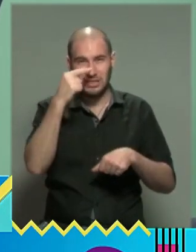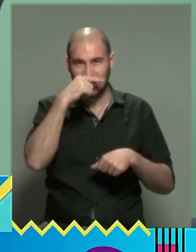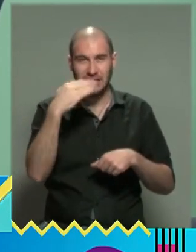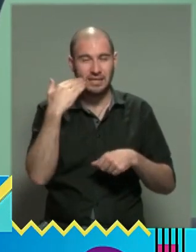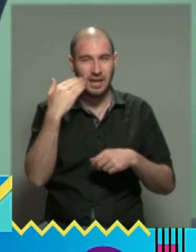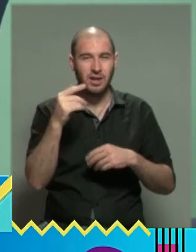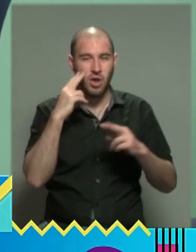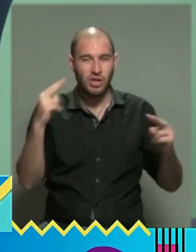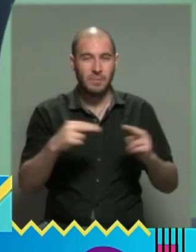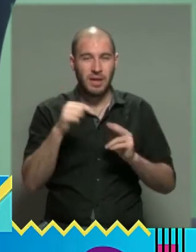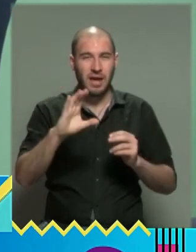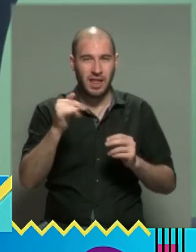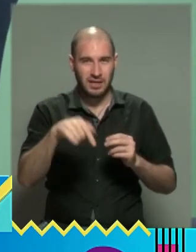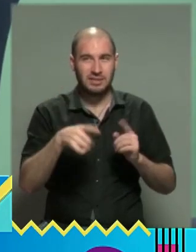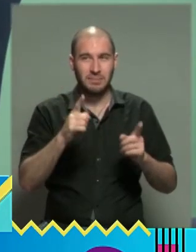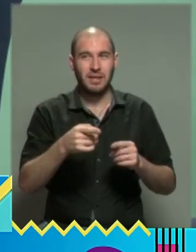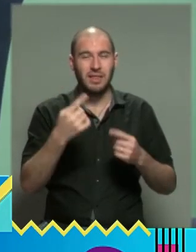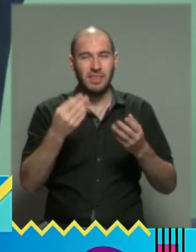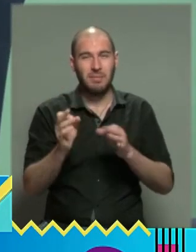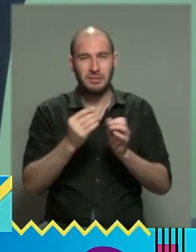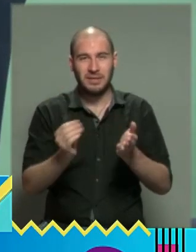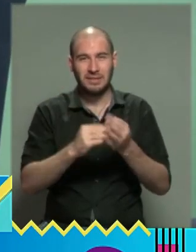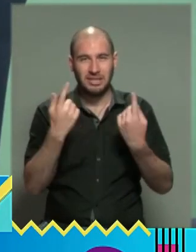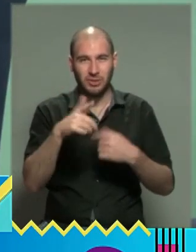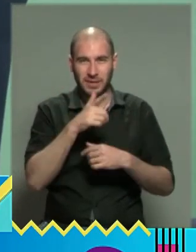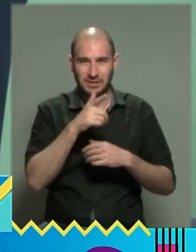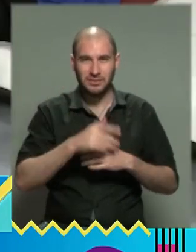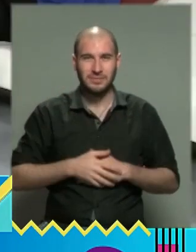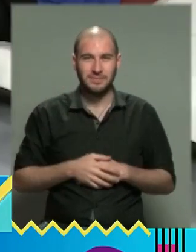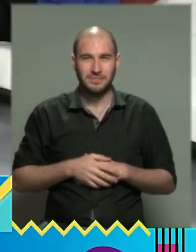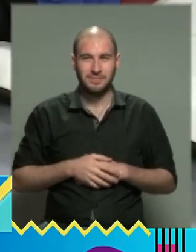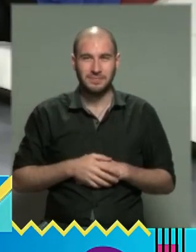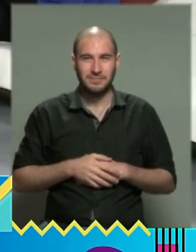mañana desde las 19:20 nos encontramos por este canal y por supuesto con más debate de distintos parecidos.